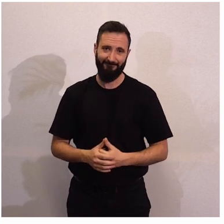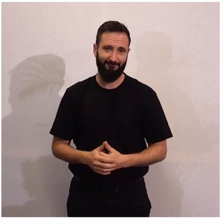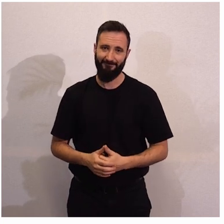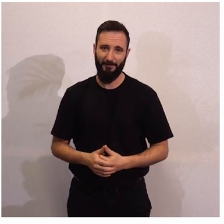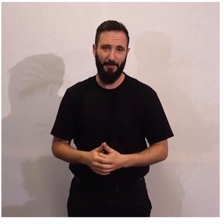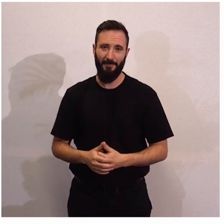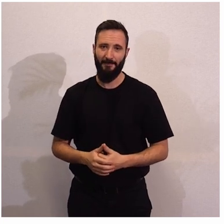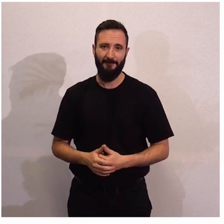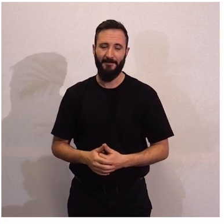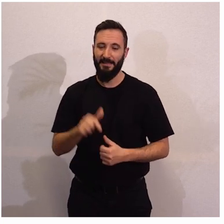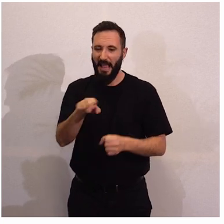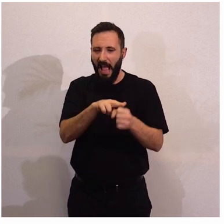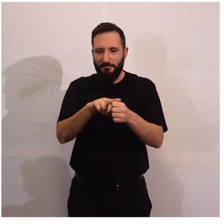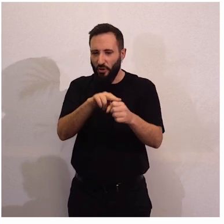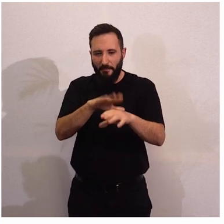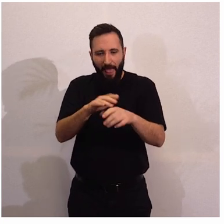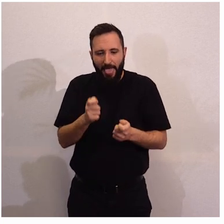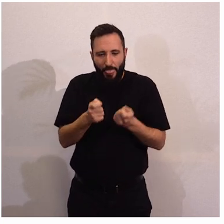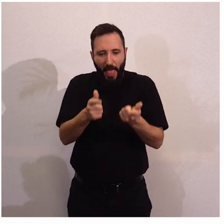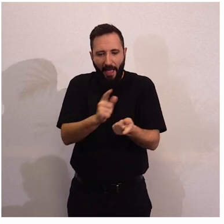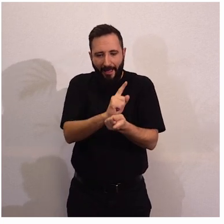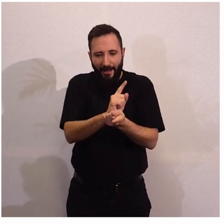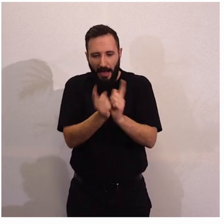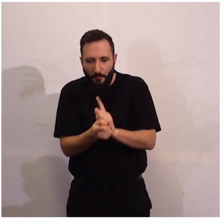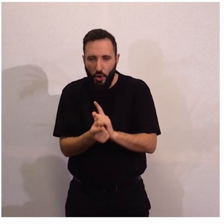por intentar cambiar, por intentar